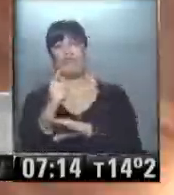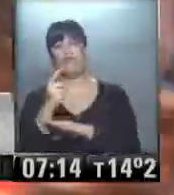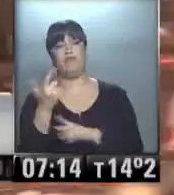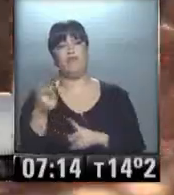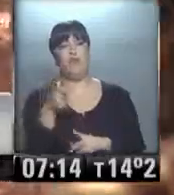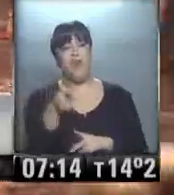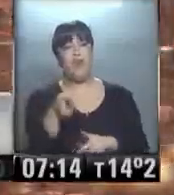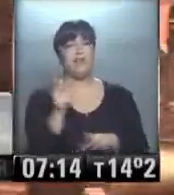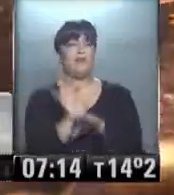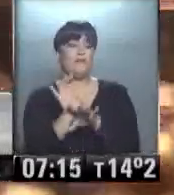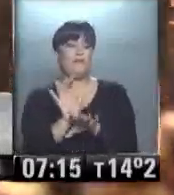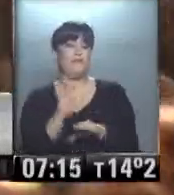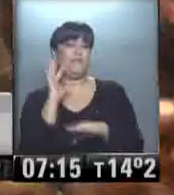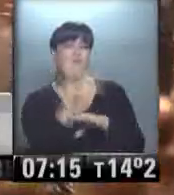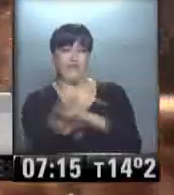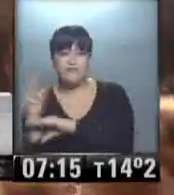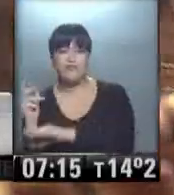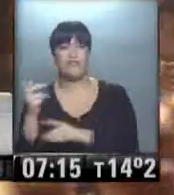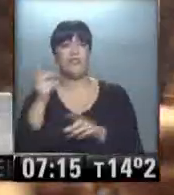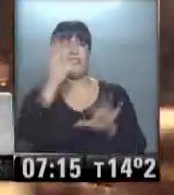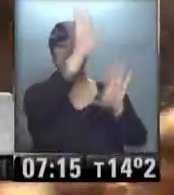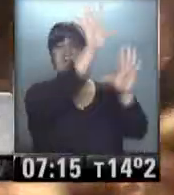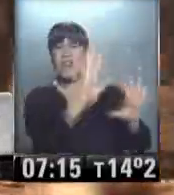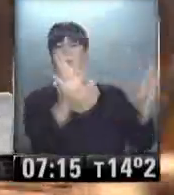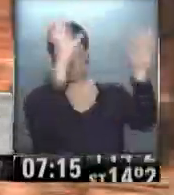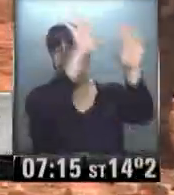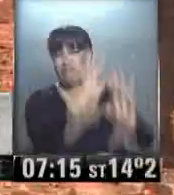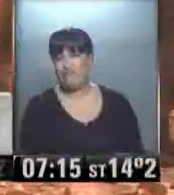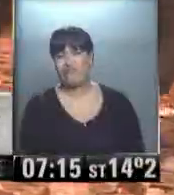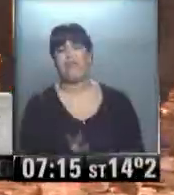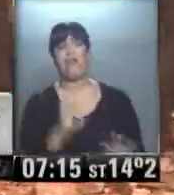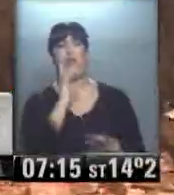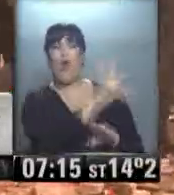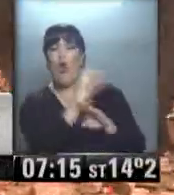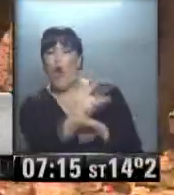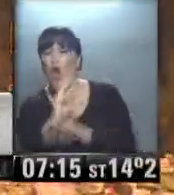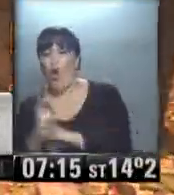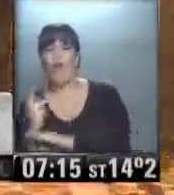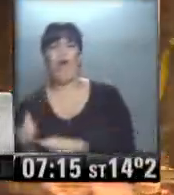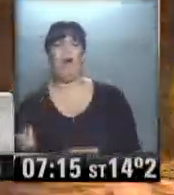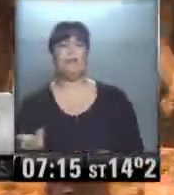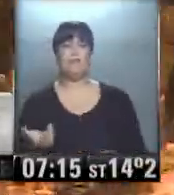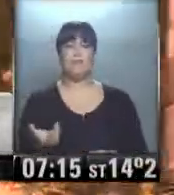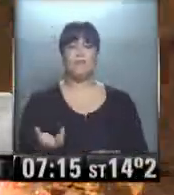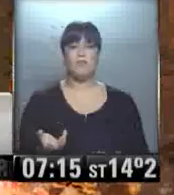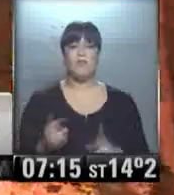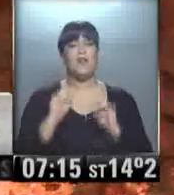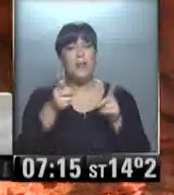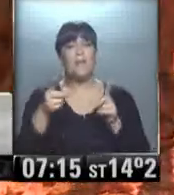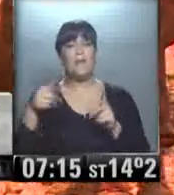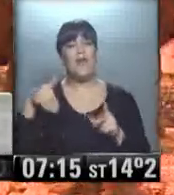hecho vandálico. Se rompieron vidrieras, se robaron lo que pudieron, lo que encontraron, incluido nuestro